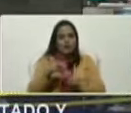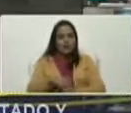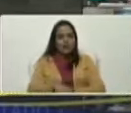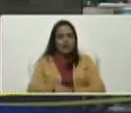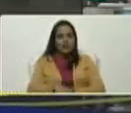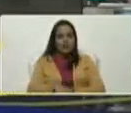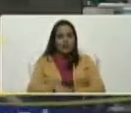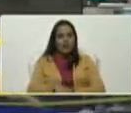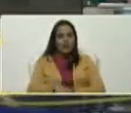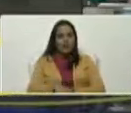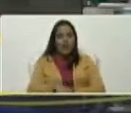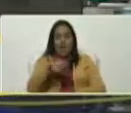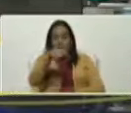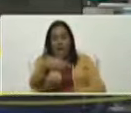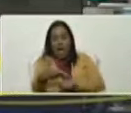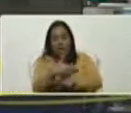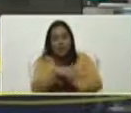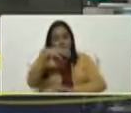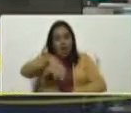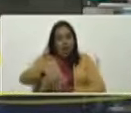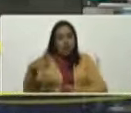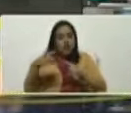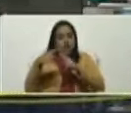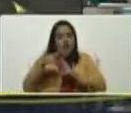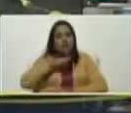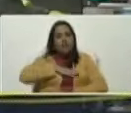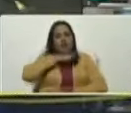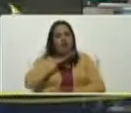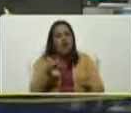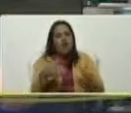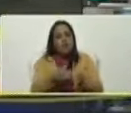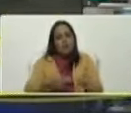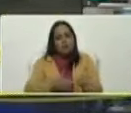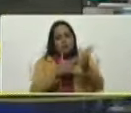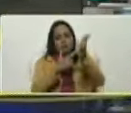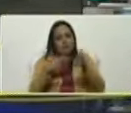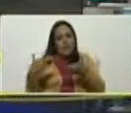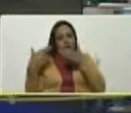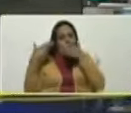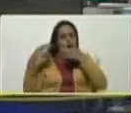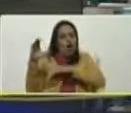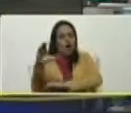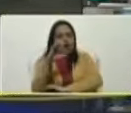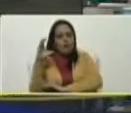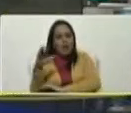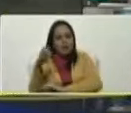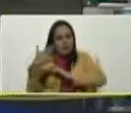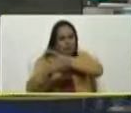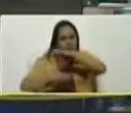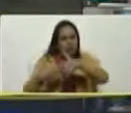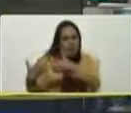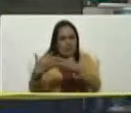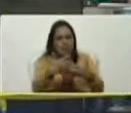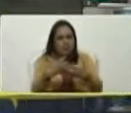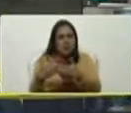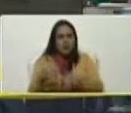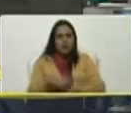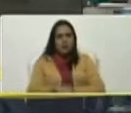este estado estaba plagado de paramilitarismo colombiano, de violencia.